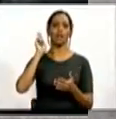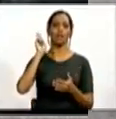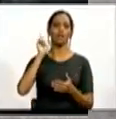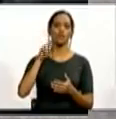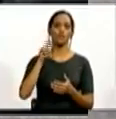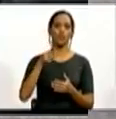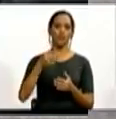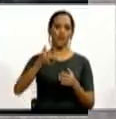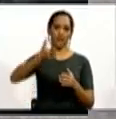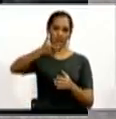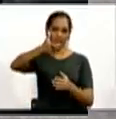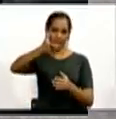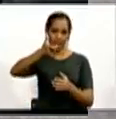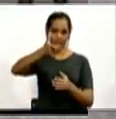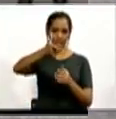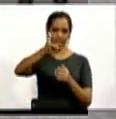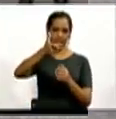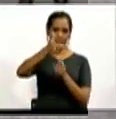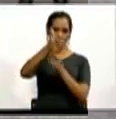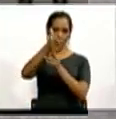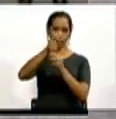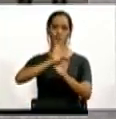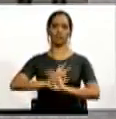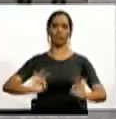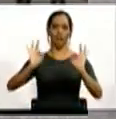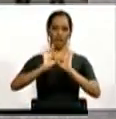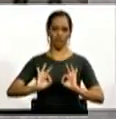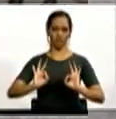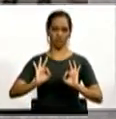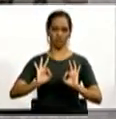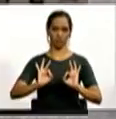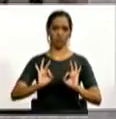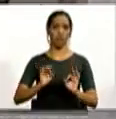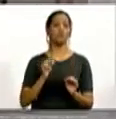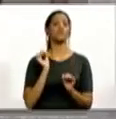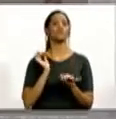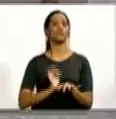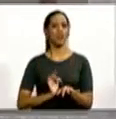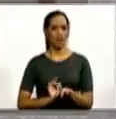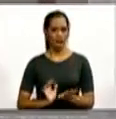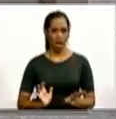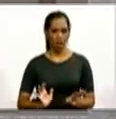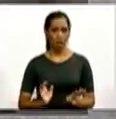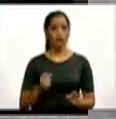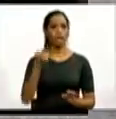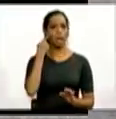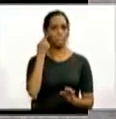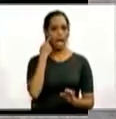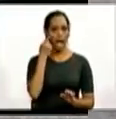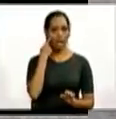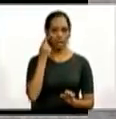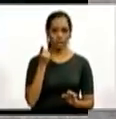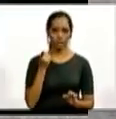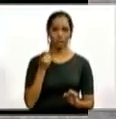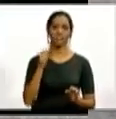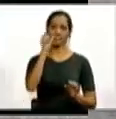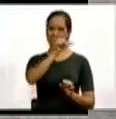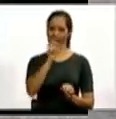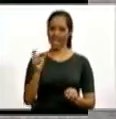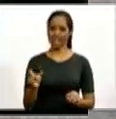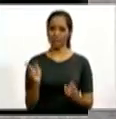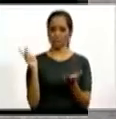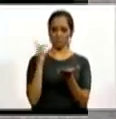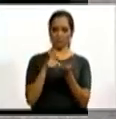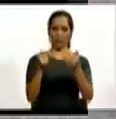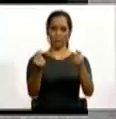el gatillo y el arma nunca está apuntando a nadie. O sea, es muy delicado. Pero hay que estar pendiente que si esa gente viene para